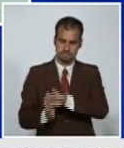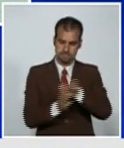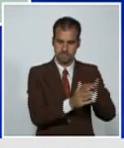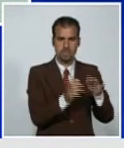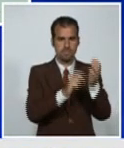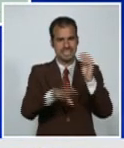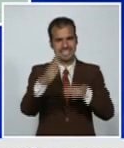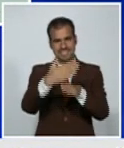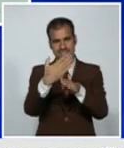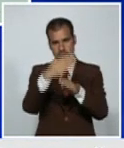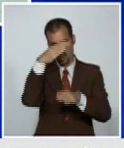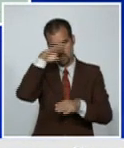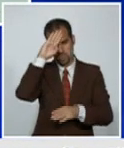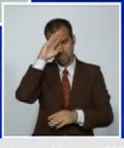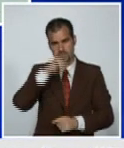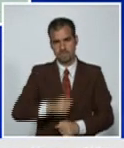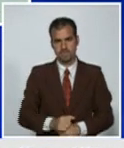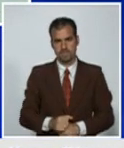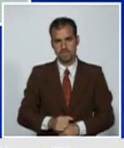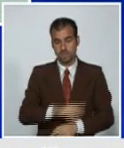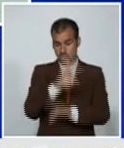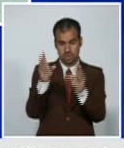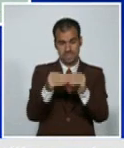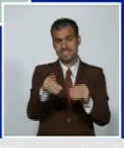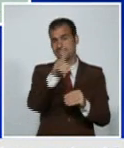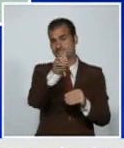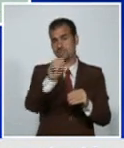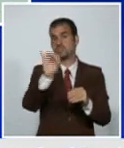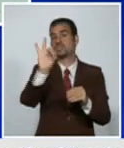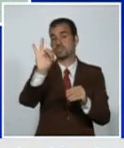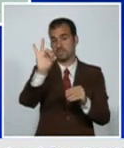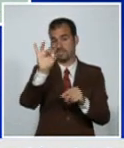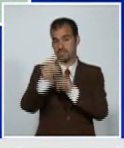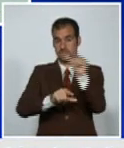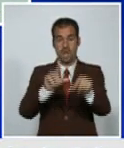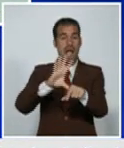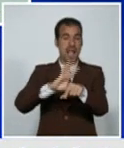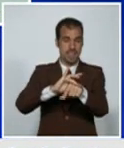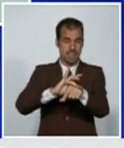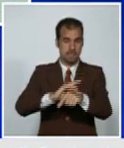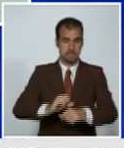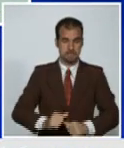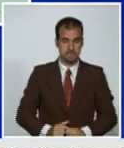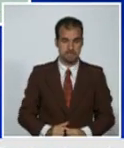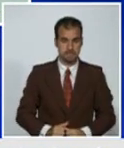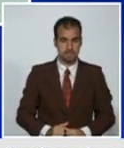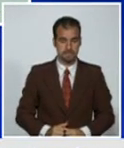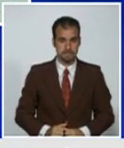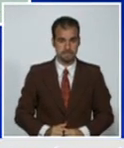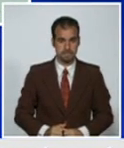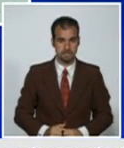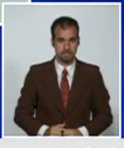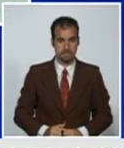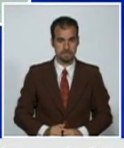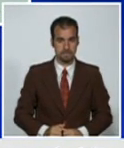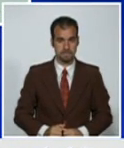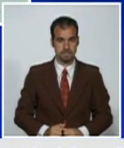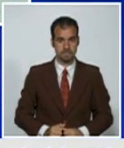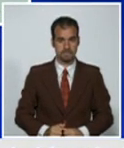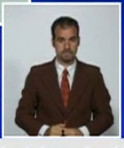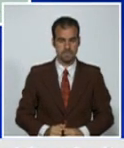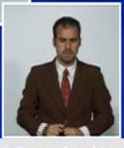Cuba, 107 casos autóctonos ayer, si bien podemos decir que son 68